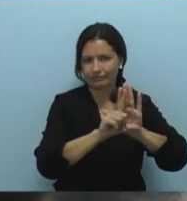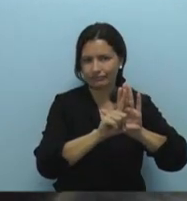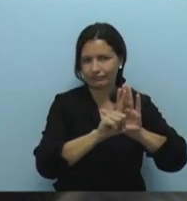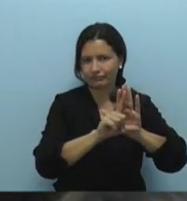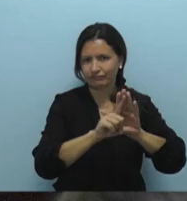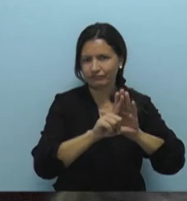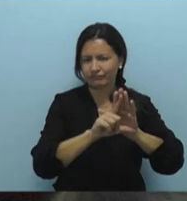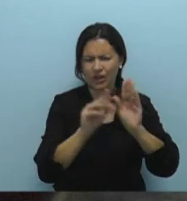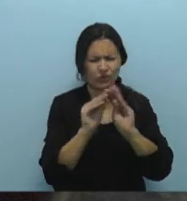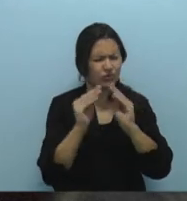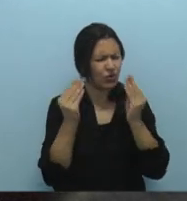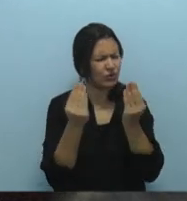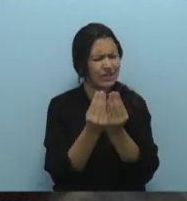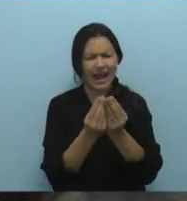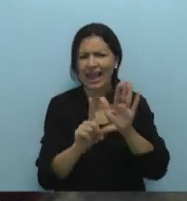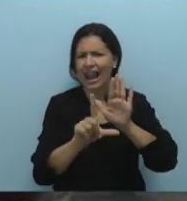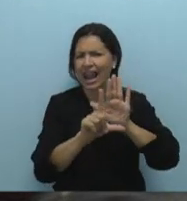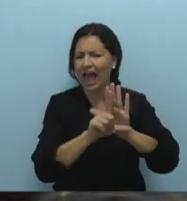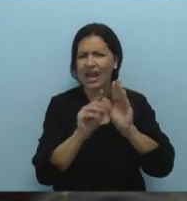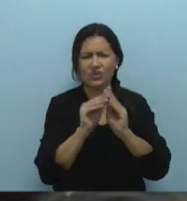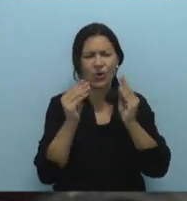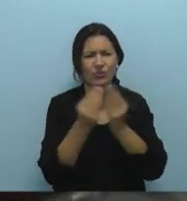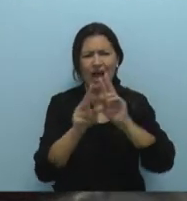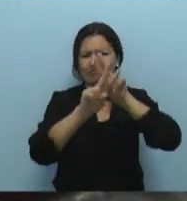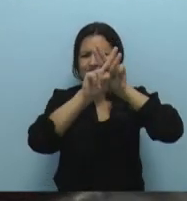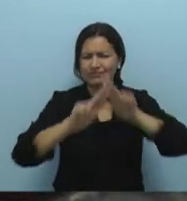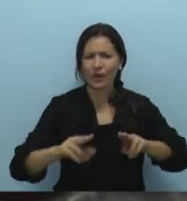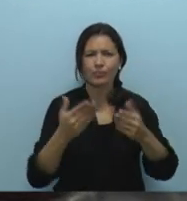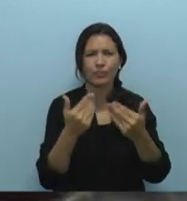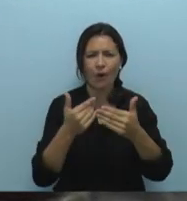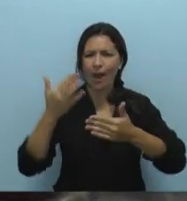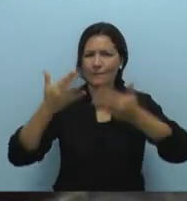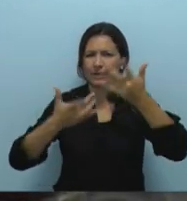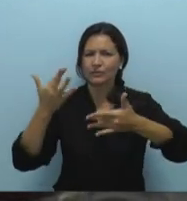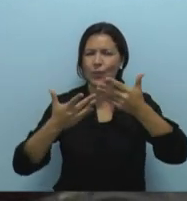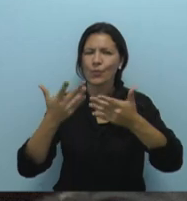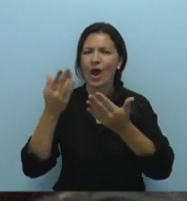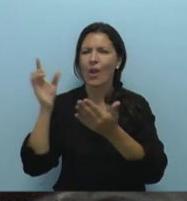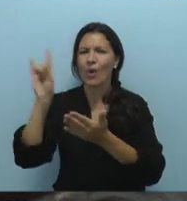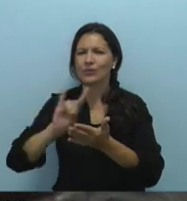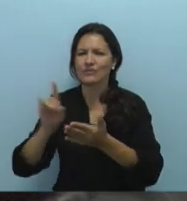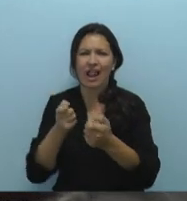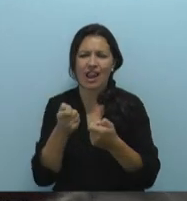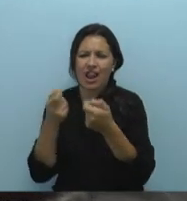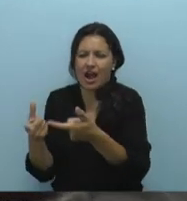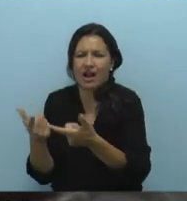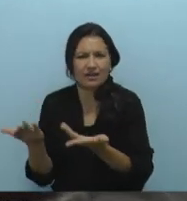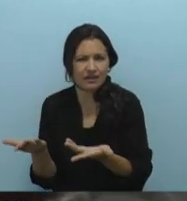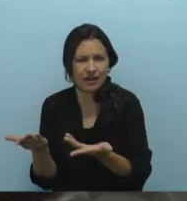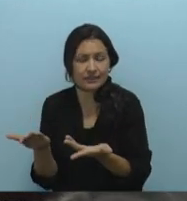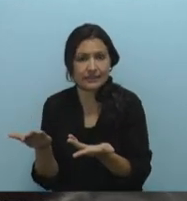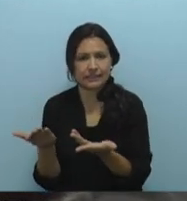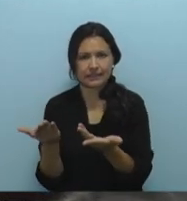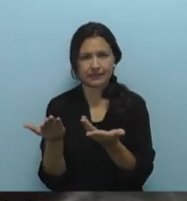su totalidad una ley de financiamiento del sistema universitario con argumentos, la verdad,